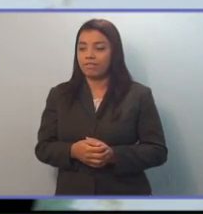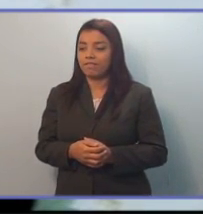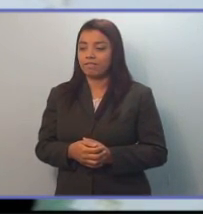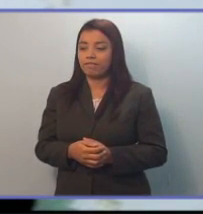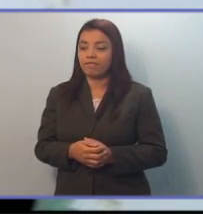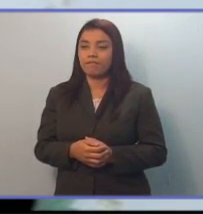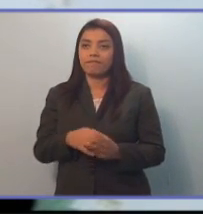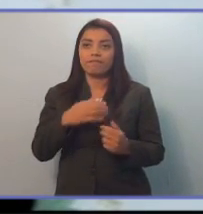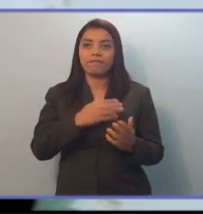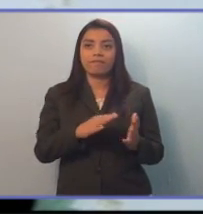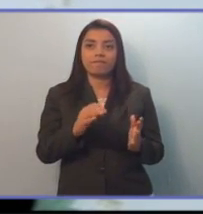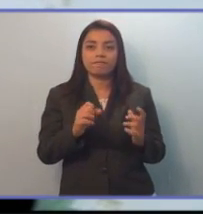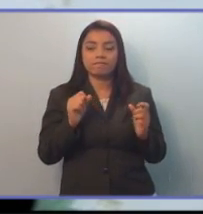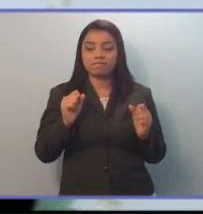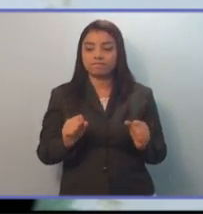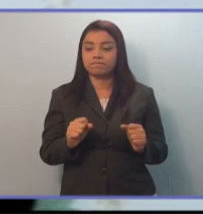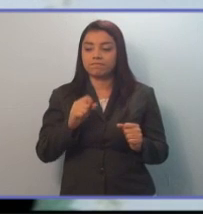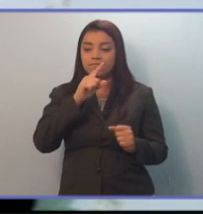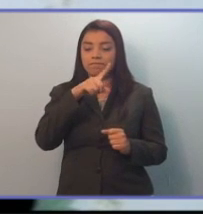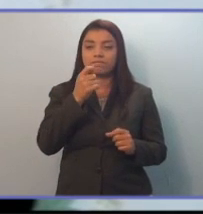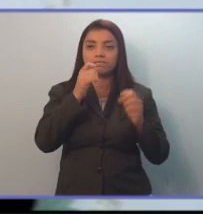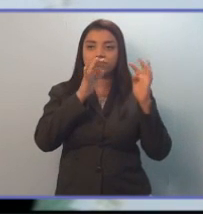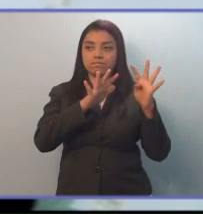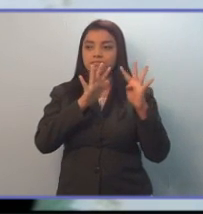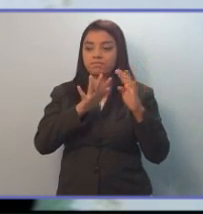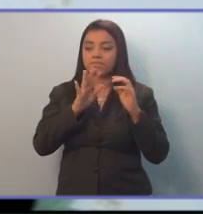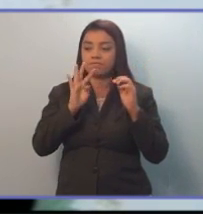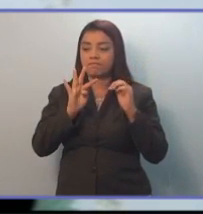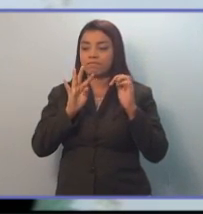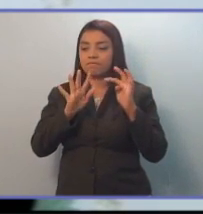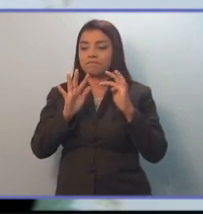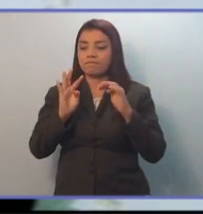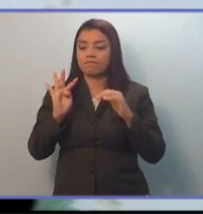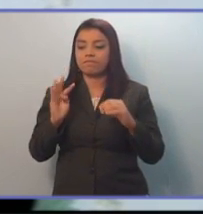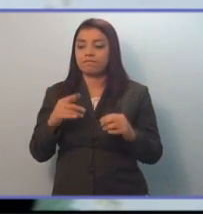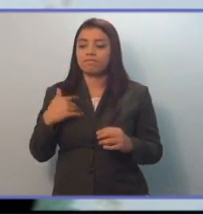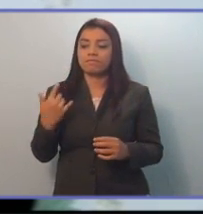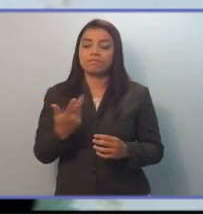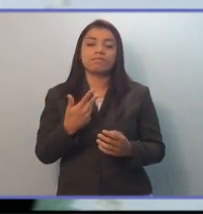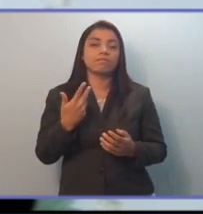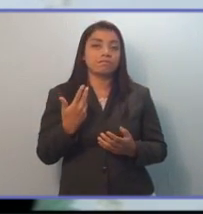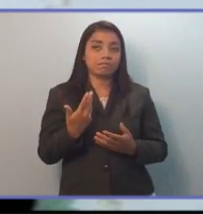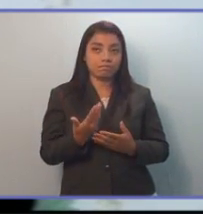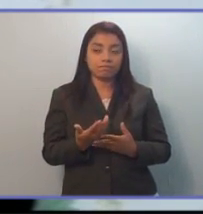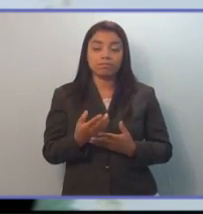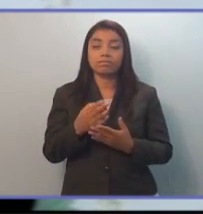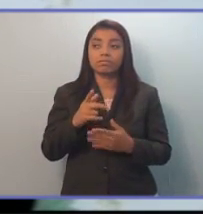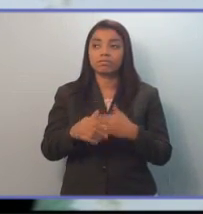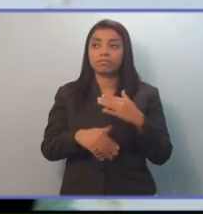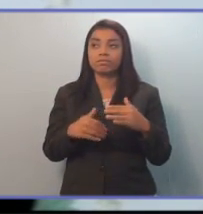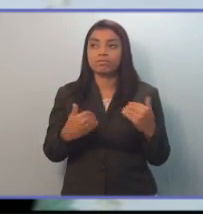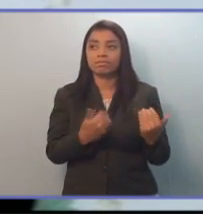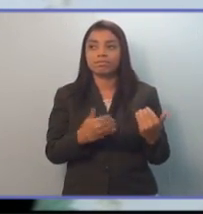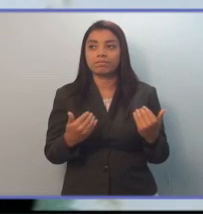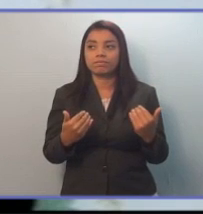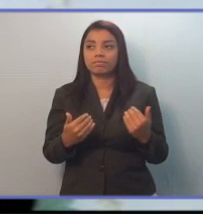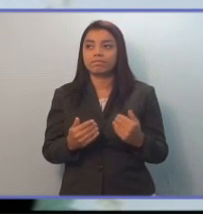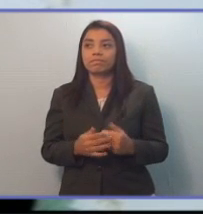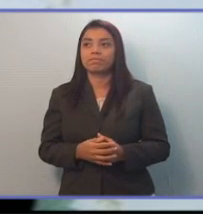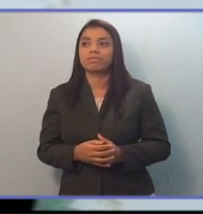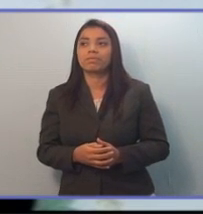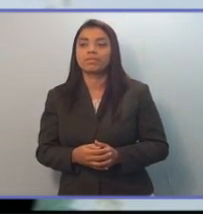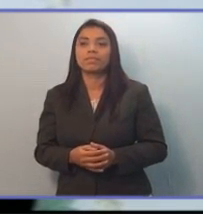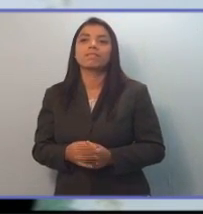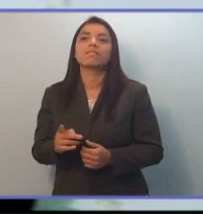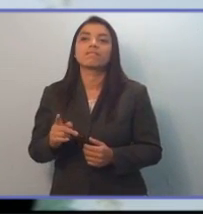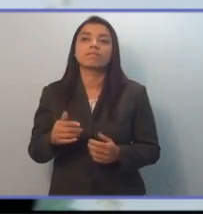Recuerdo cuando yo ingresé en 1994, pues allí no podíamos hablar de transparencia, o sea, en el uso adecuado de los recursos. Recuerdo